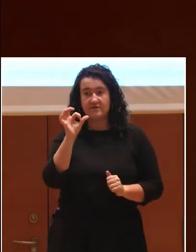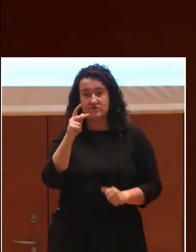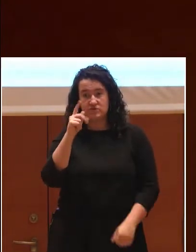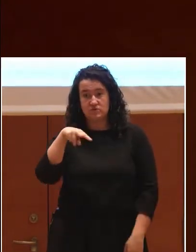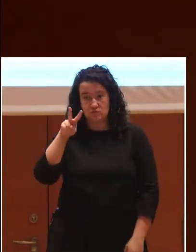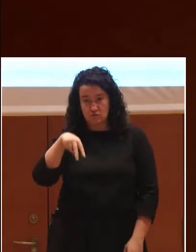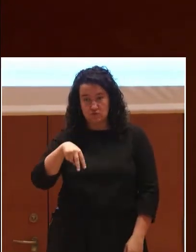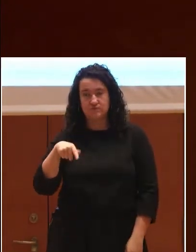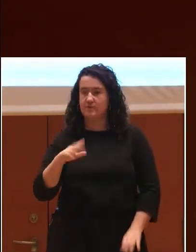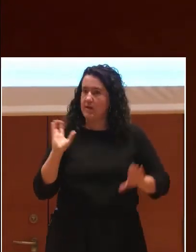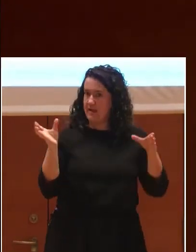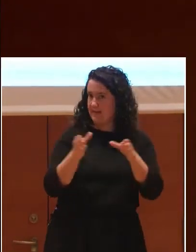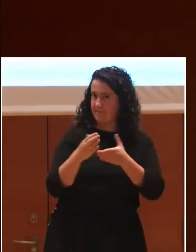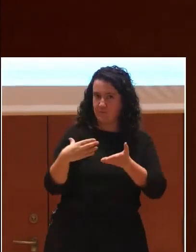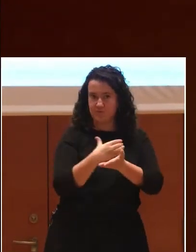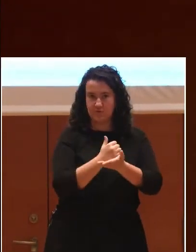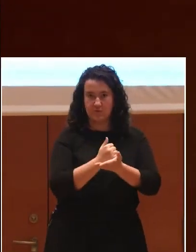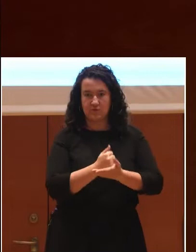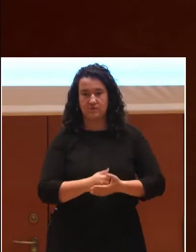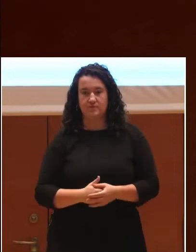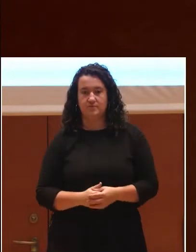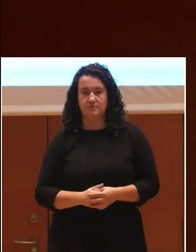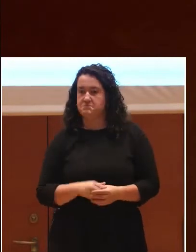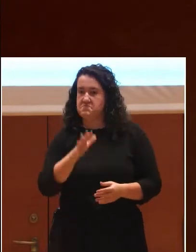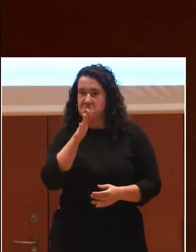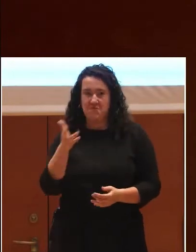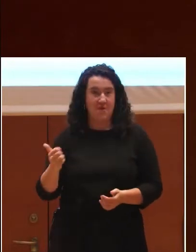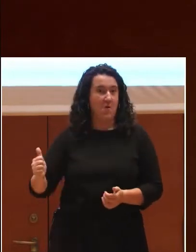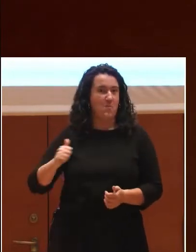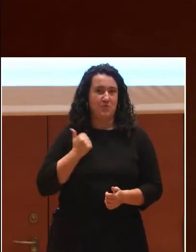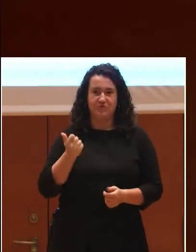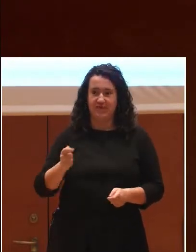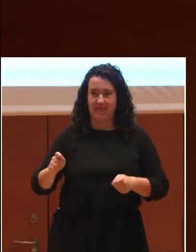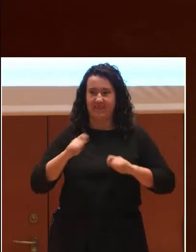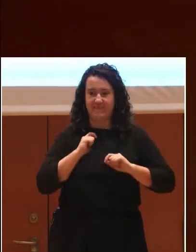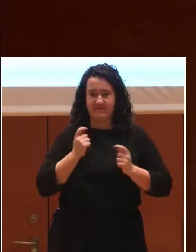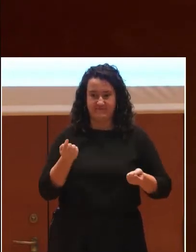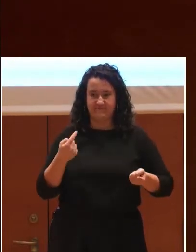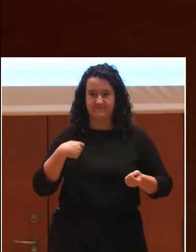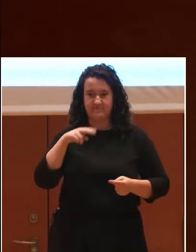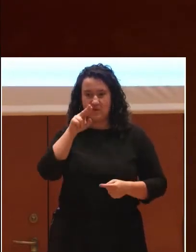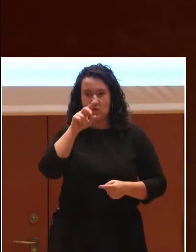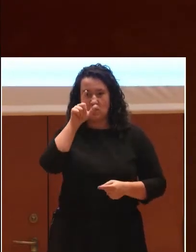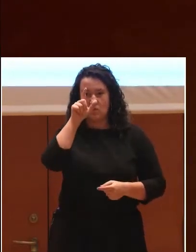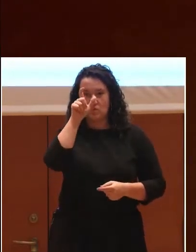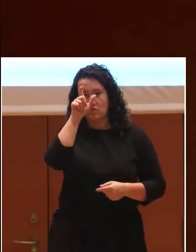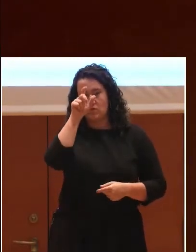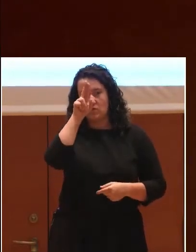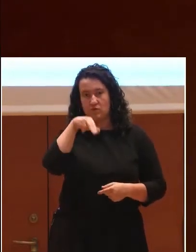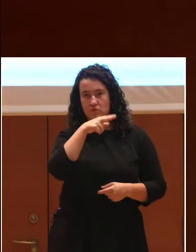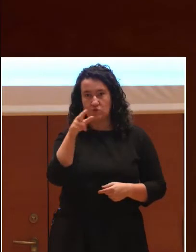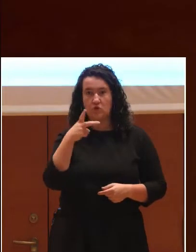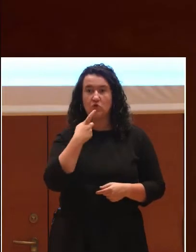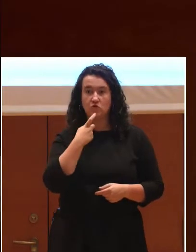quisiera dar las gracias a macunda a Izaskun landaida y a todo su grupo